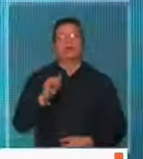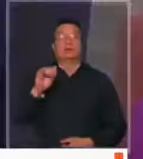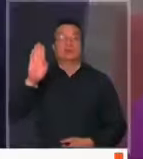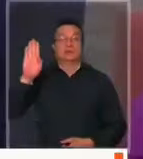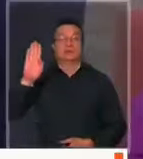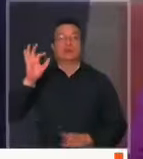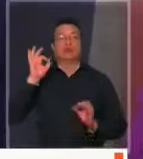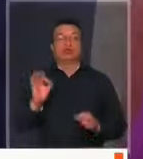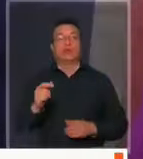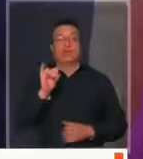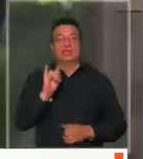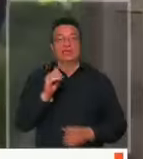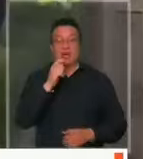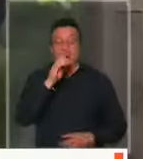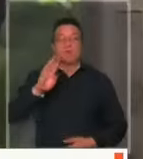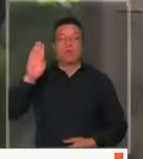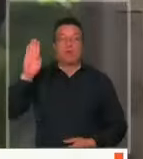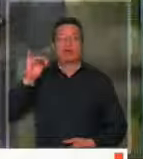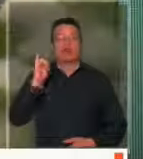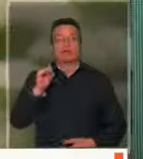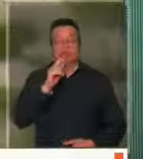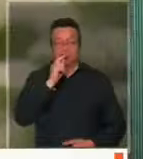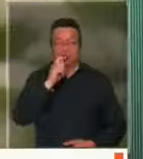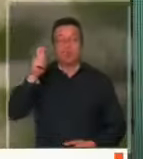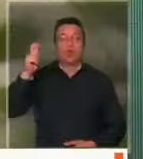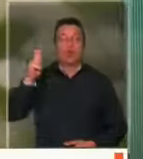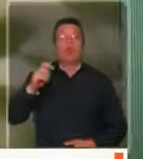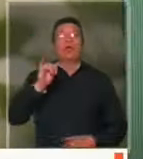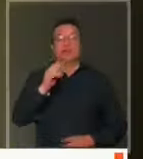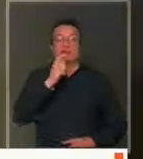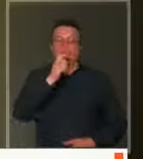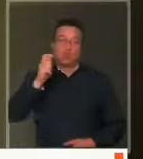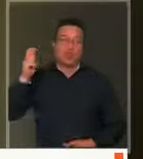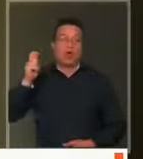prometo. Sí, prometo. Sí, juro. Sí, juro.